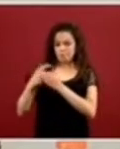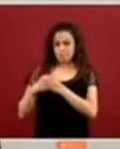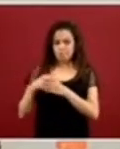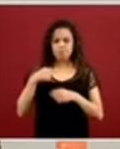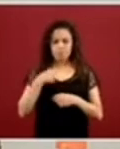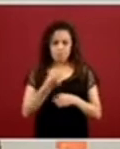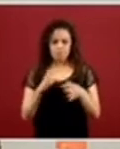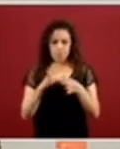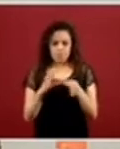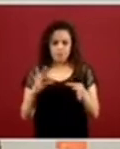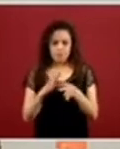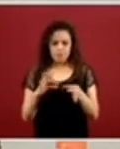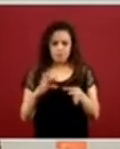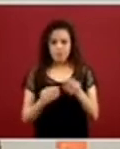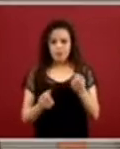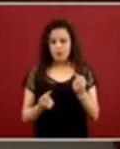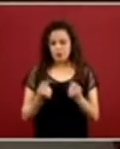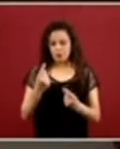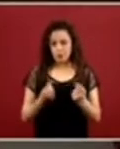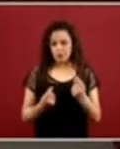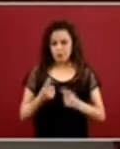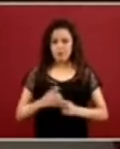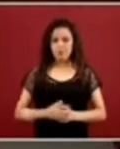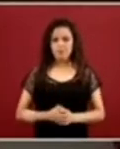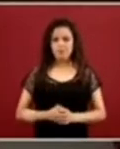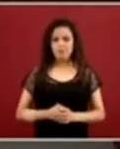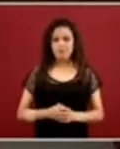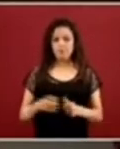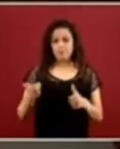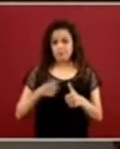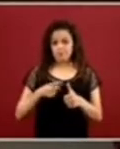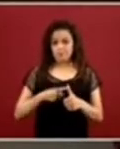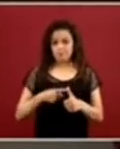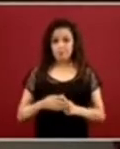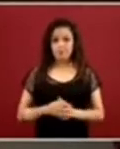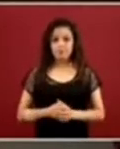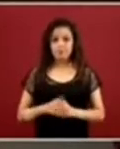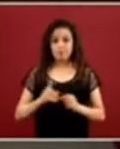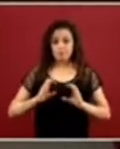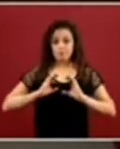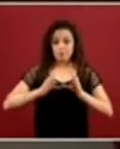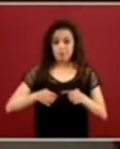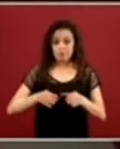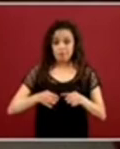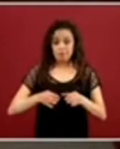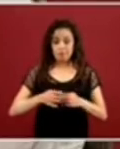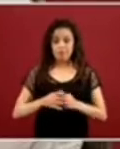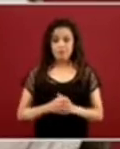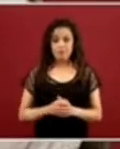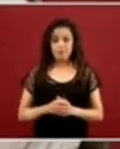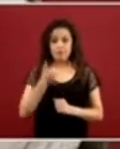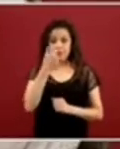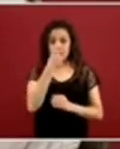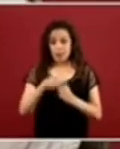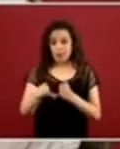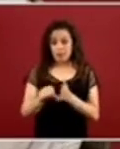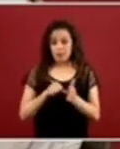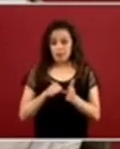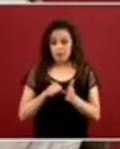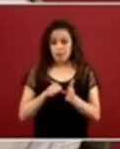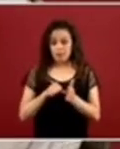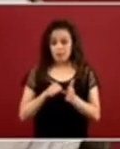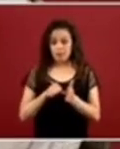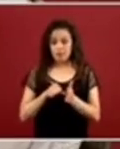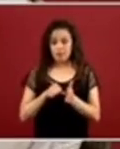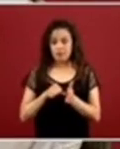mencionaría algunos de ellos. Primero, es una contratación por 6 meses, que